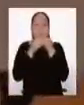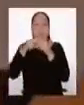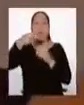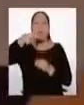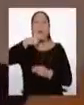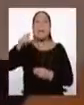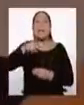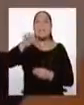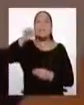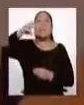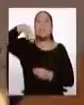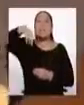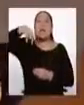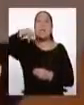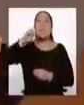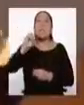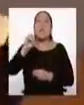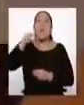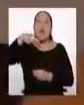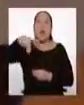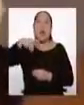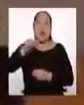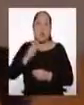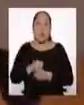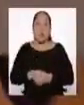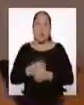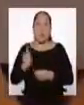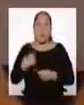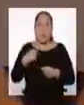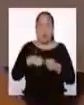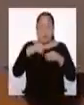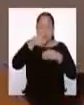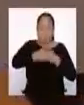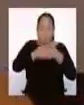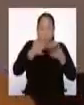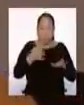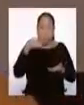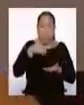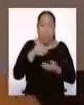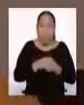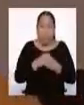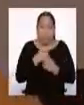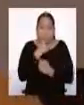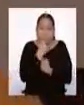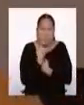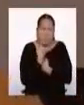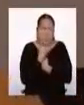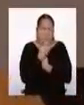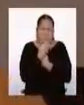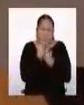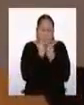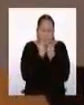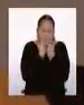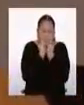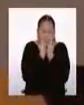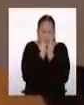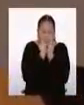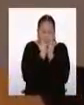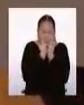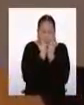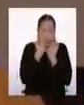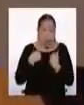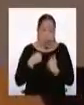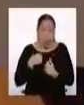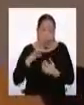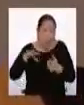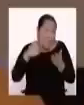pero que nunca lo había tocado. Entonces, claro, yo estaba metido en mi salón, así, hecho un hongo, todo timidito, pues, ¿no? Recién